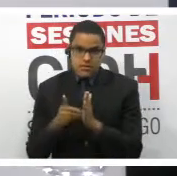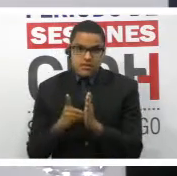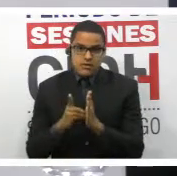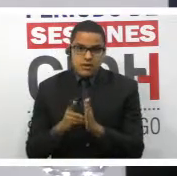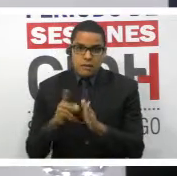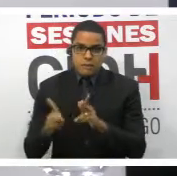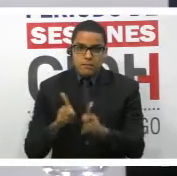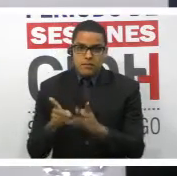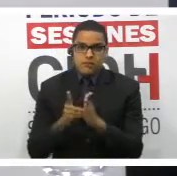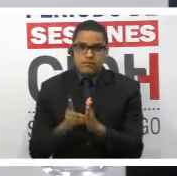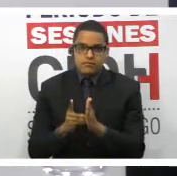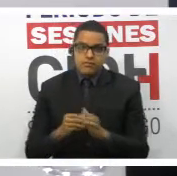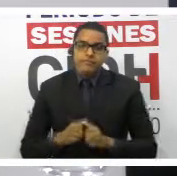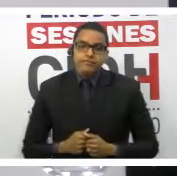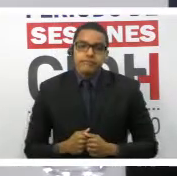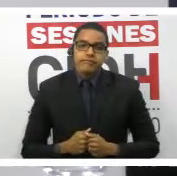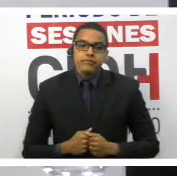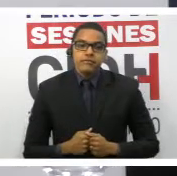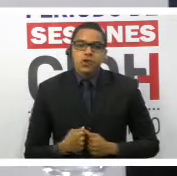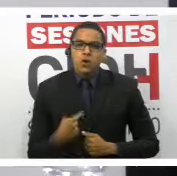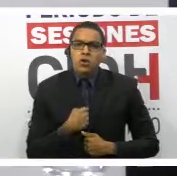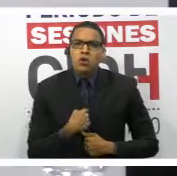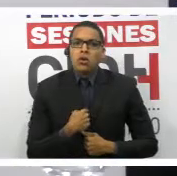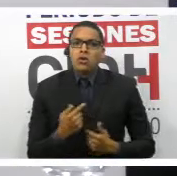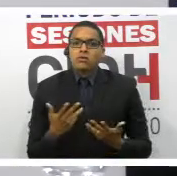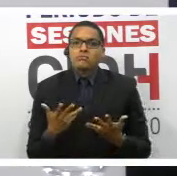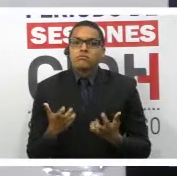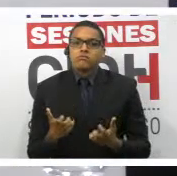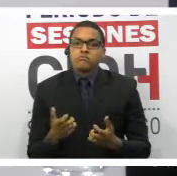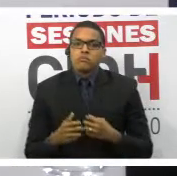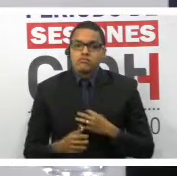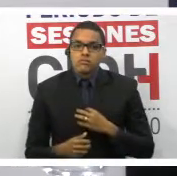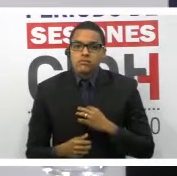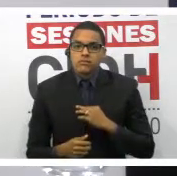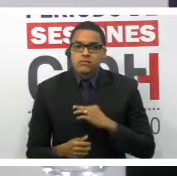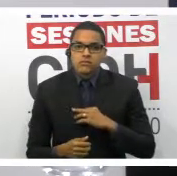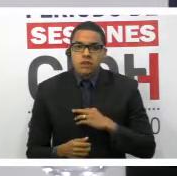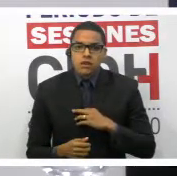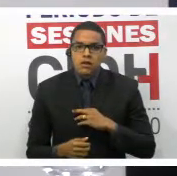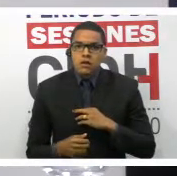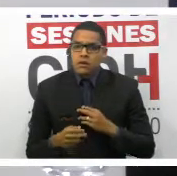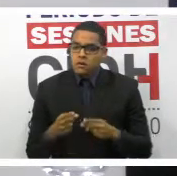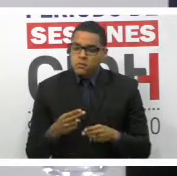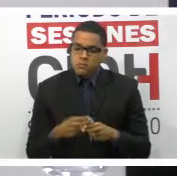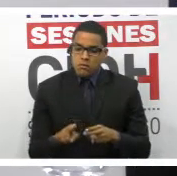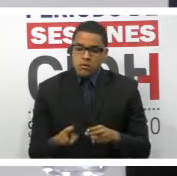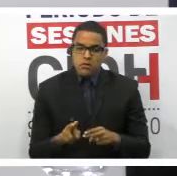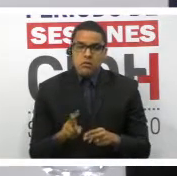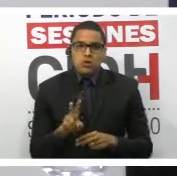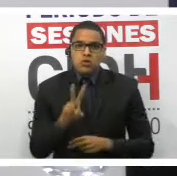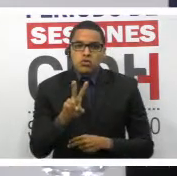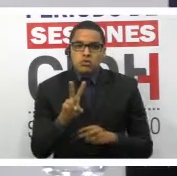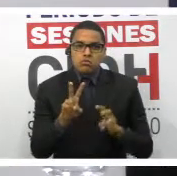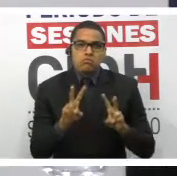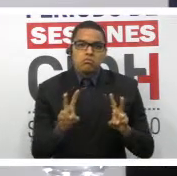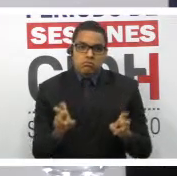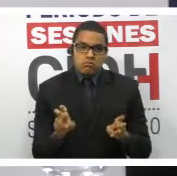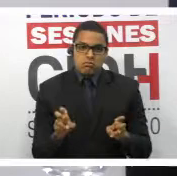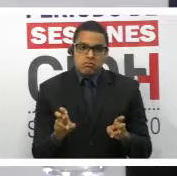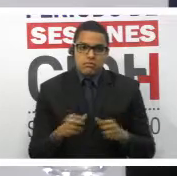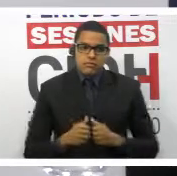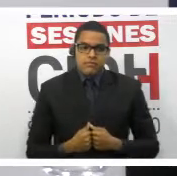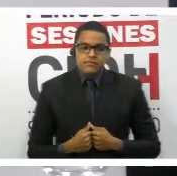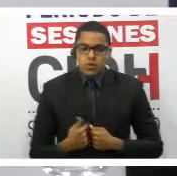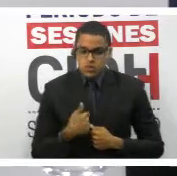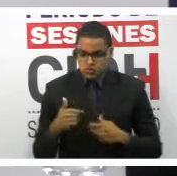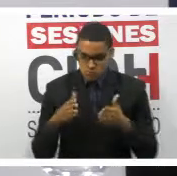yo quiero es simplemente limitarme a dos temas que me han llamado muchísimo la atención de lo